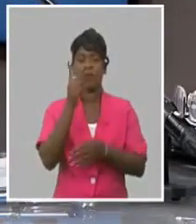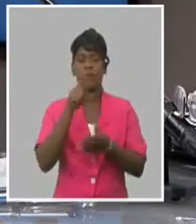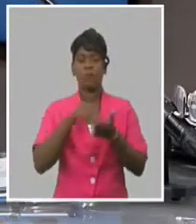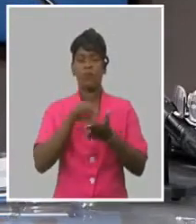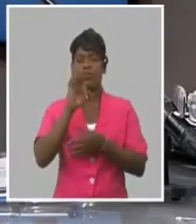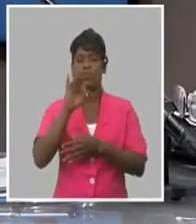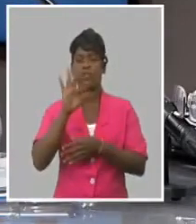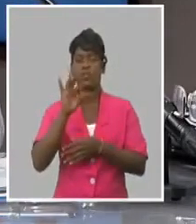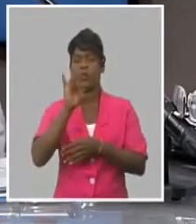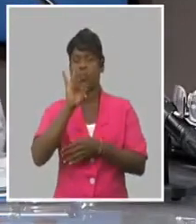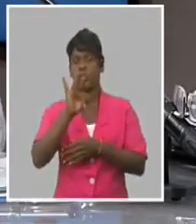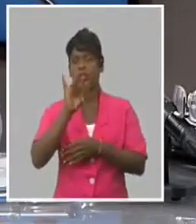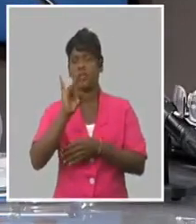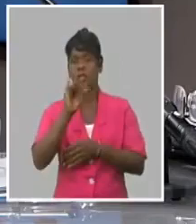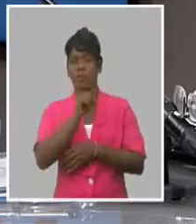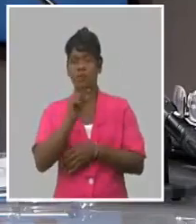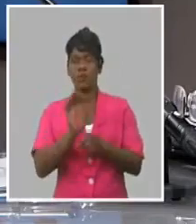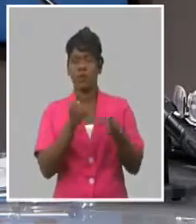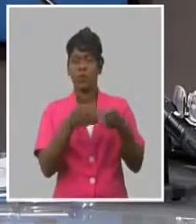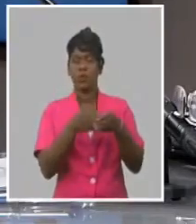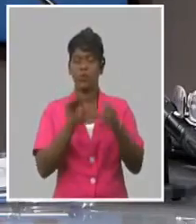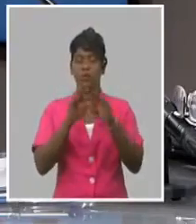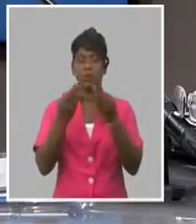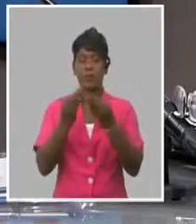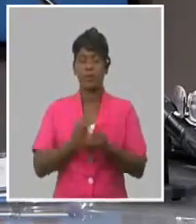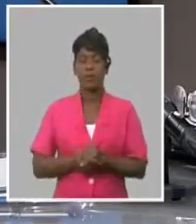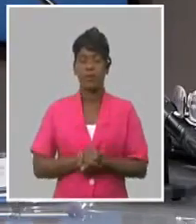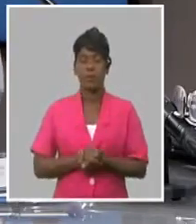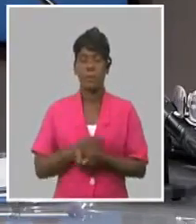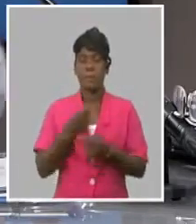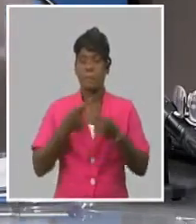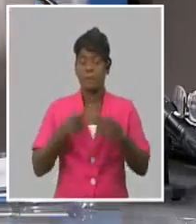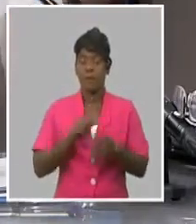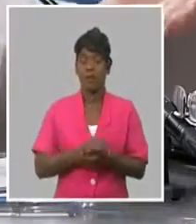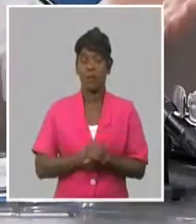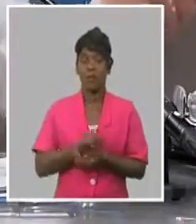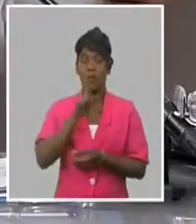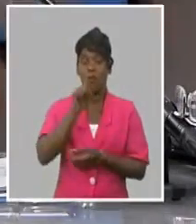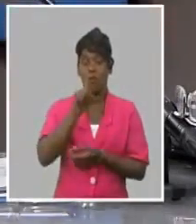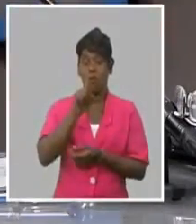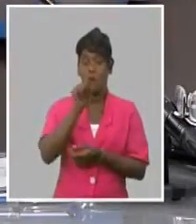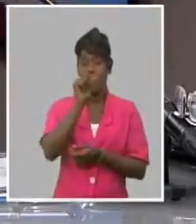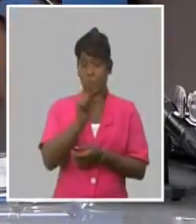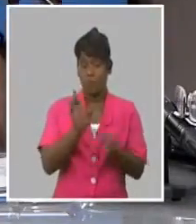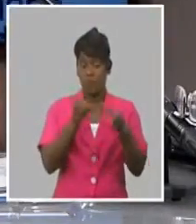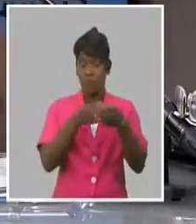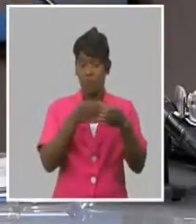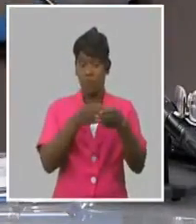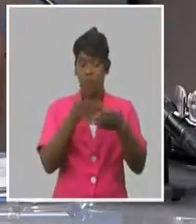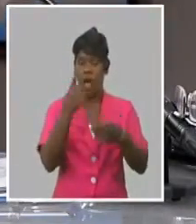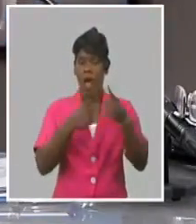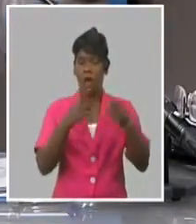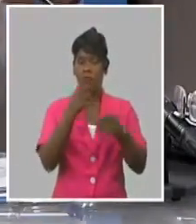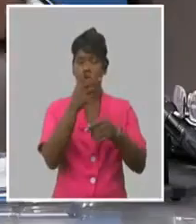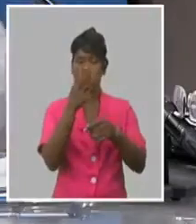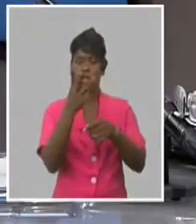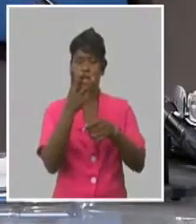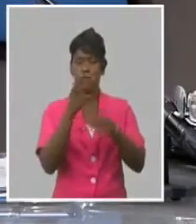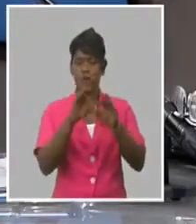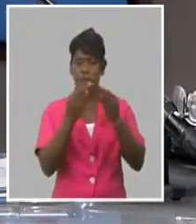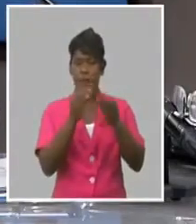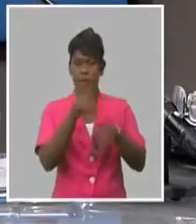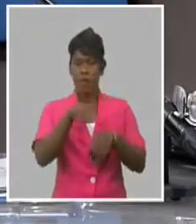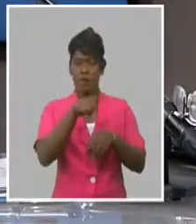Y de esos 2.87 personas en el núcleo familiar, 1.30 personas trabaja como media. Tú te podrás imaginar que una gente con un brazo por la